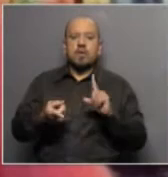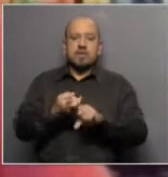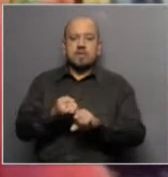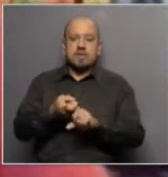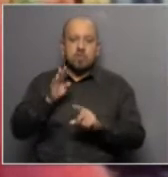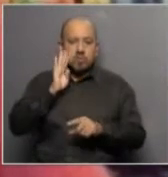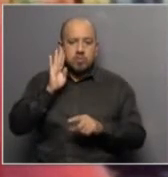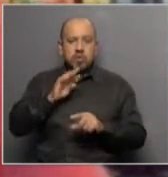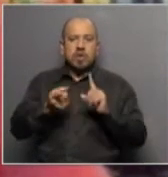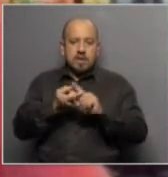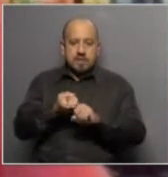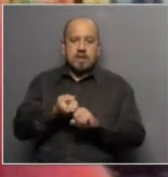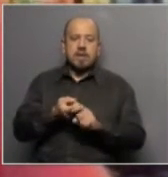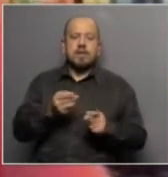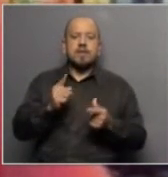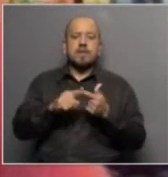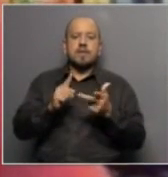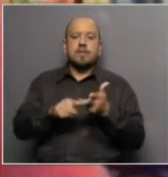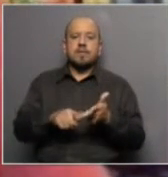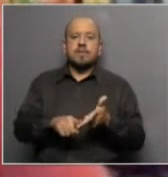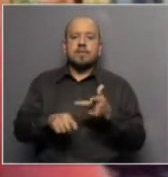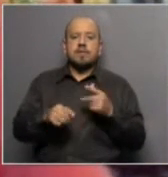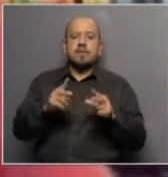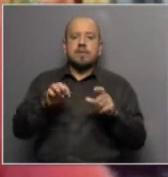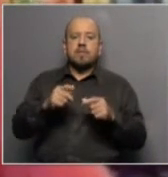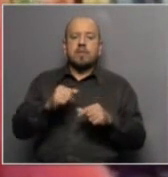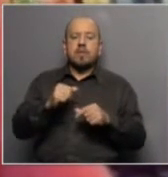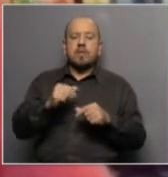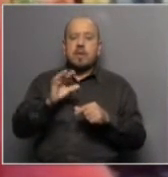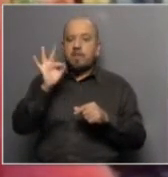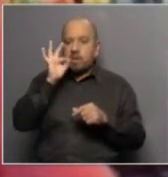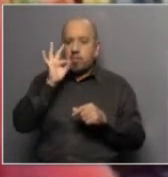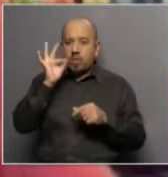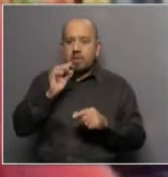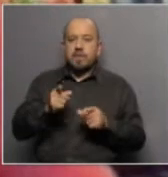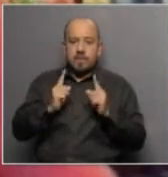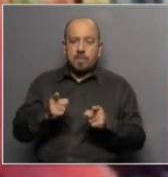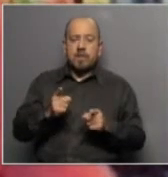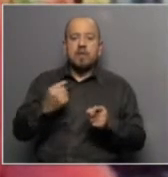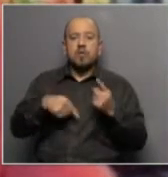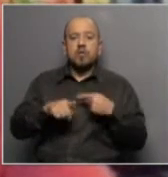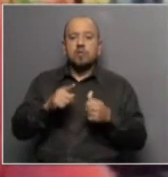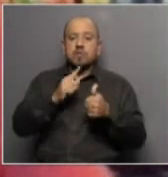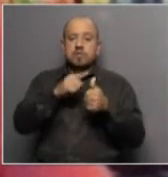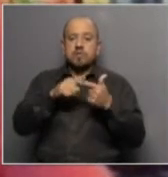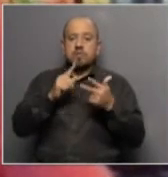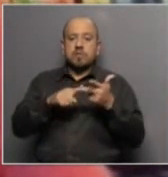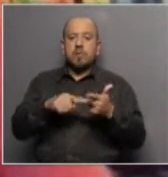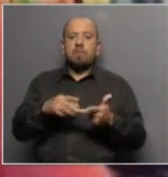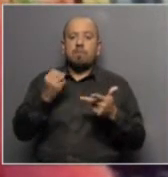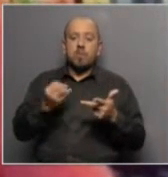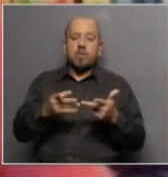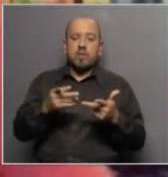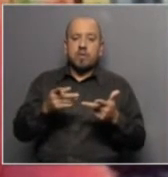y la regulación del uso de marihuana. En ese sentido, vale la pena esta acotación porque